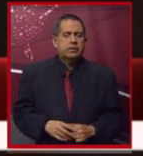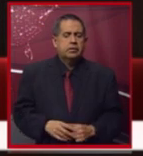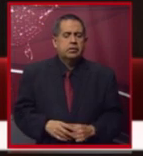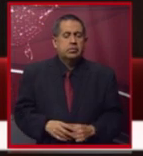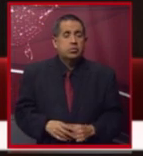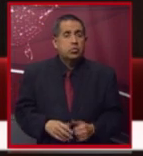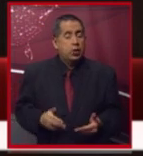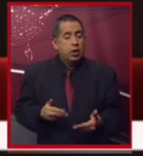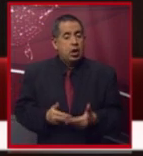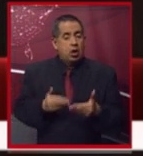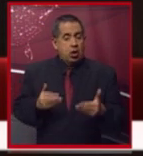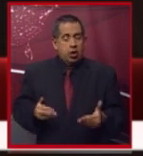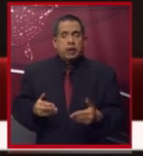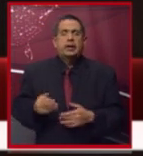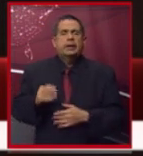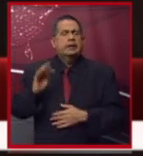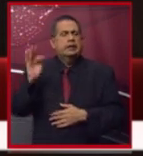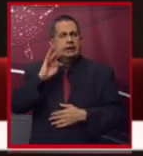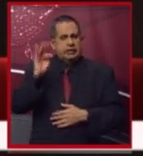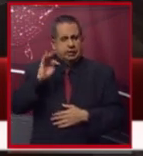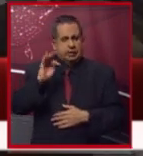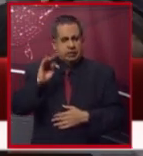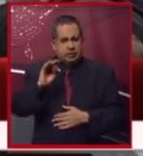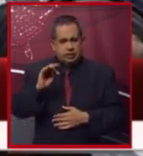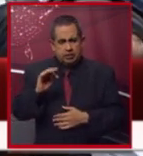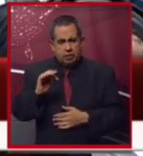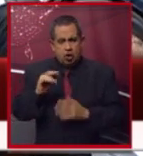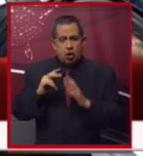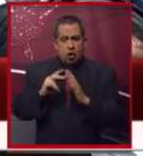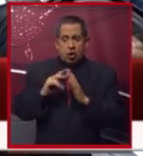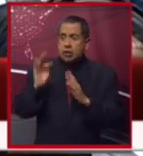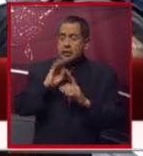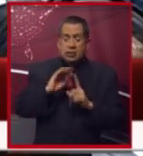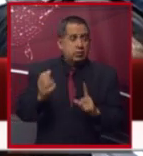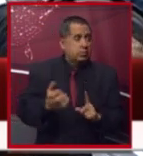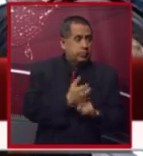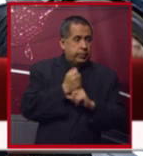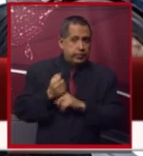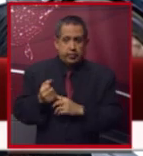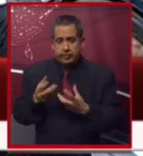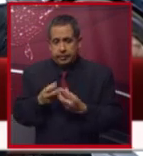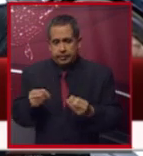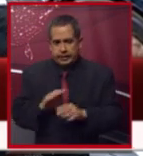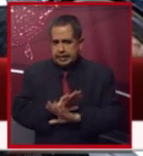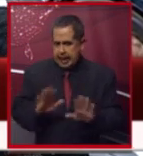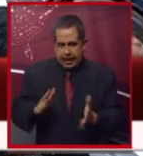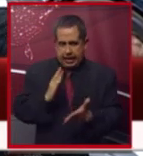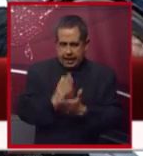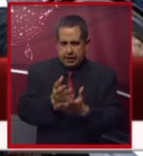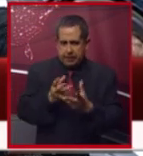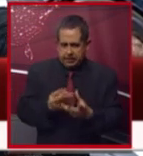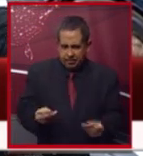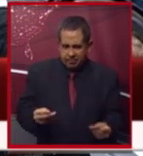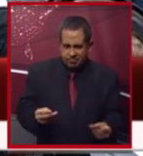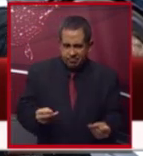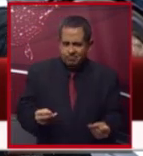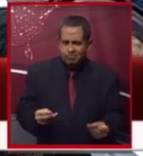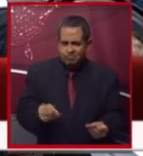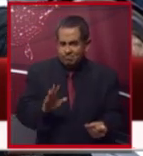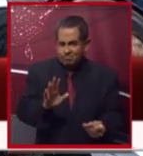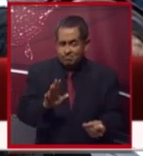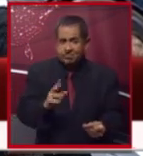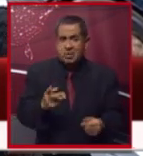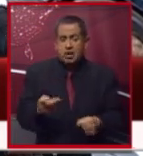que aun cuando se logre y que no se vuelva a cometer una desaparición forzada más, no se podrá